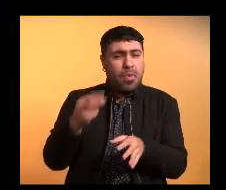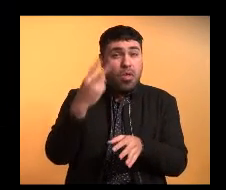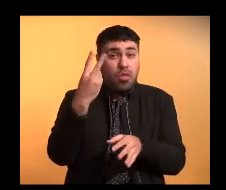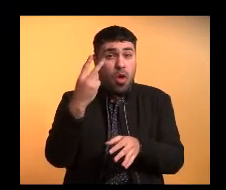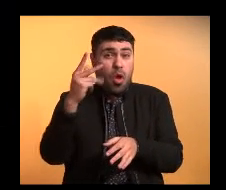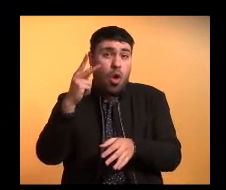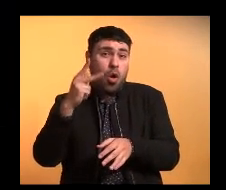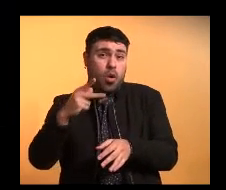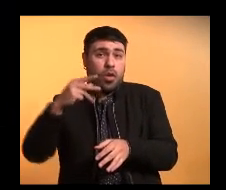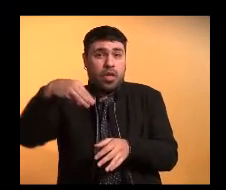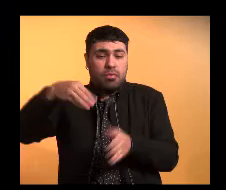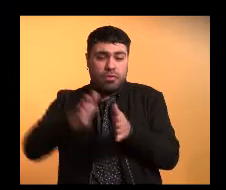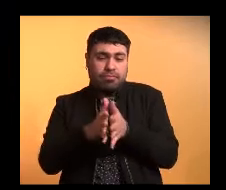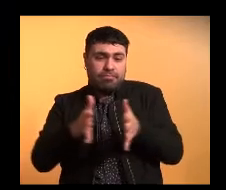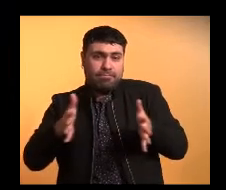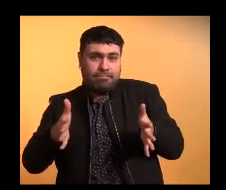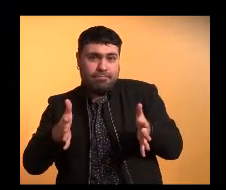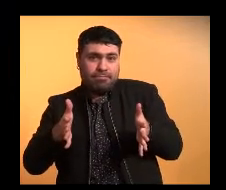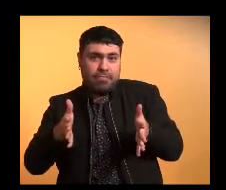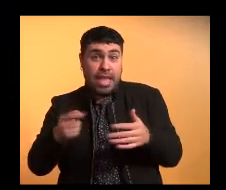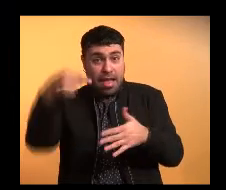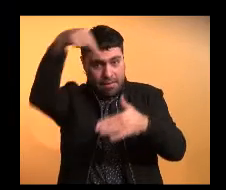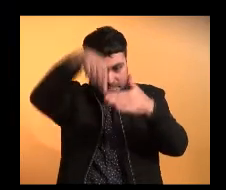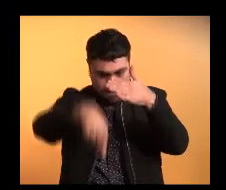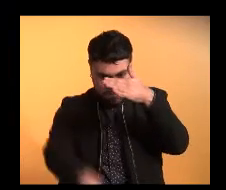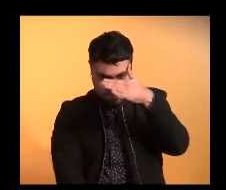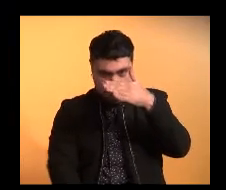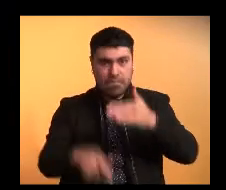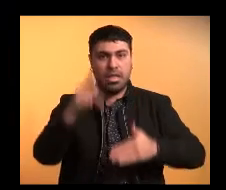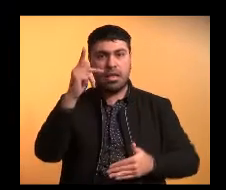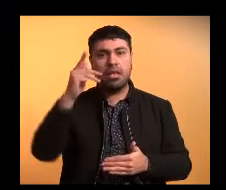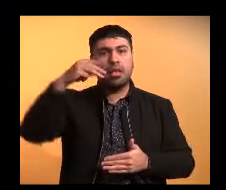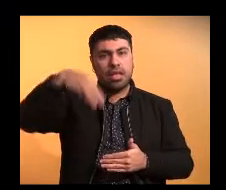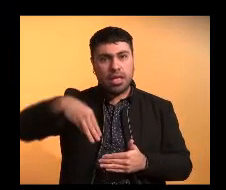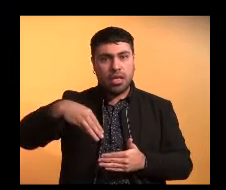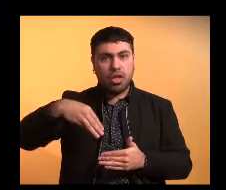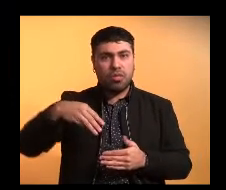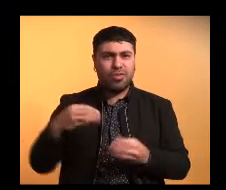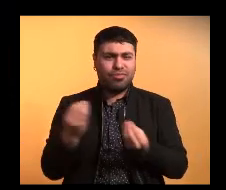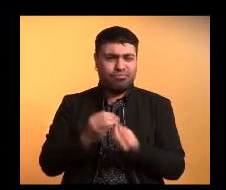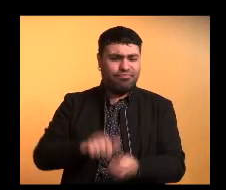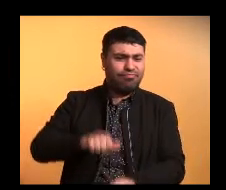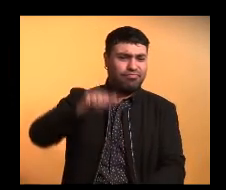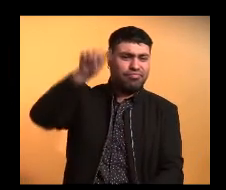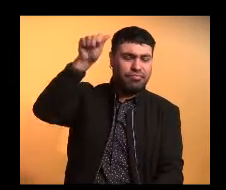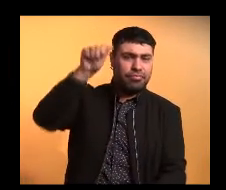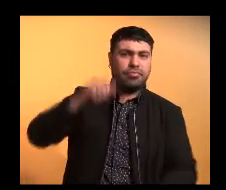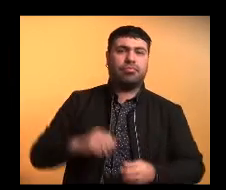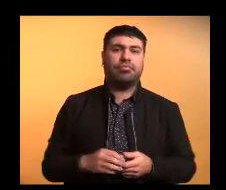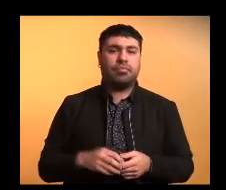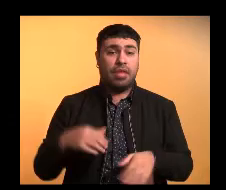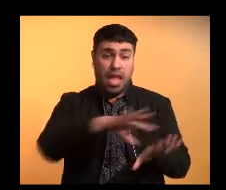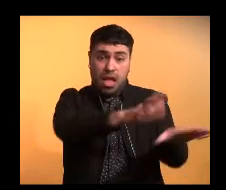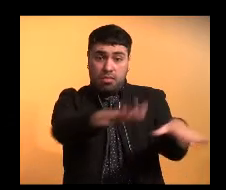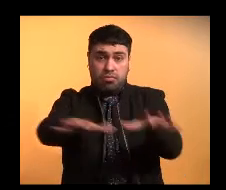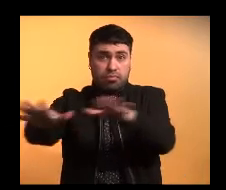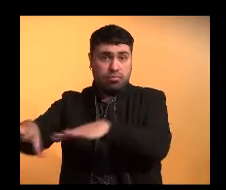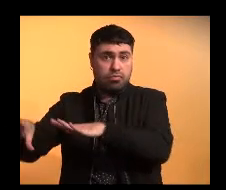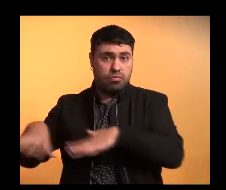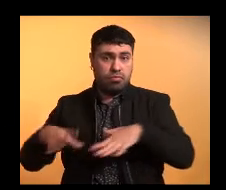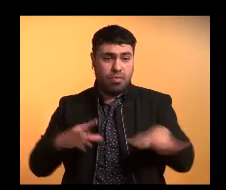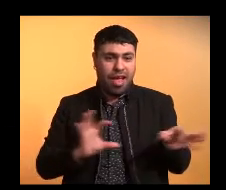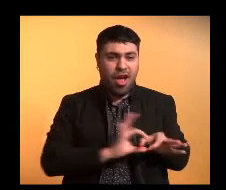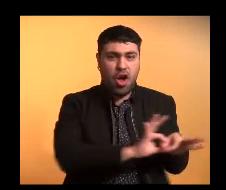ancho, en algunos lugares hasta 5.000 metros de profundidad, conecta 3 océanos, el Océano Pacífico, el Índico,